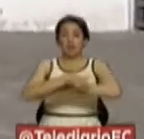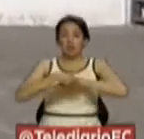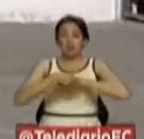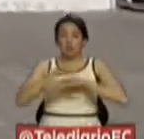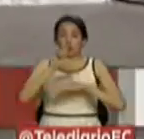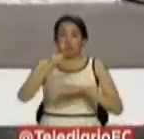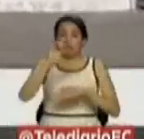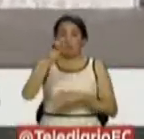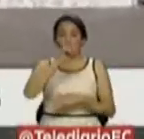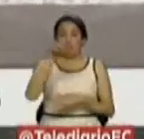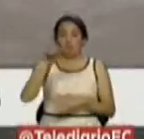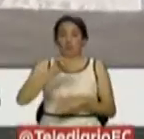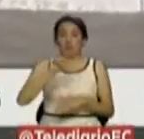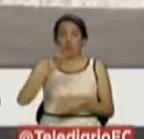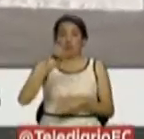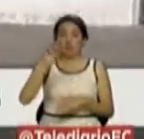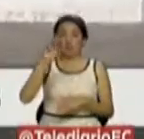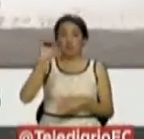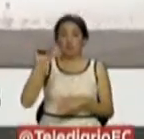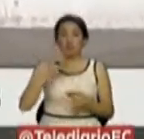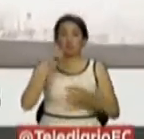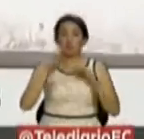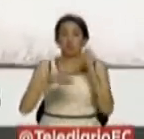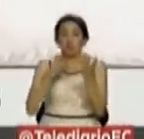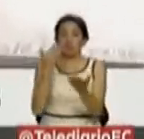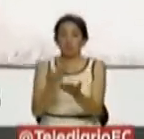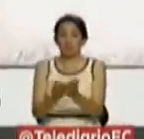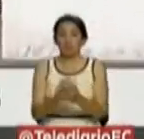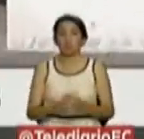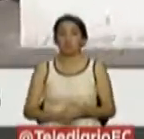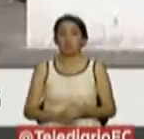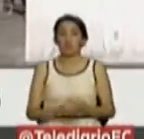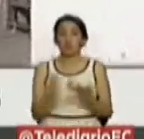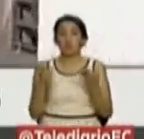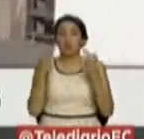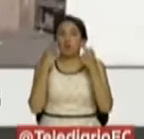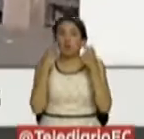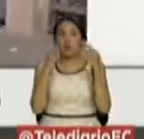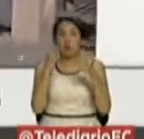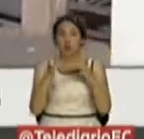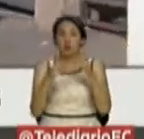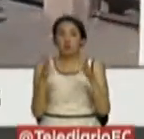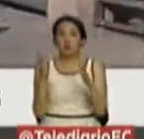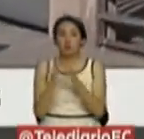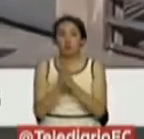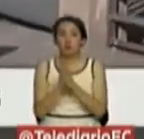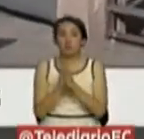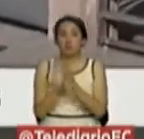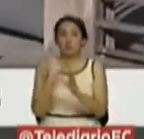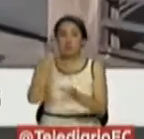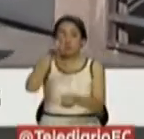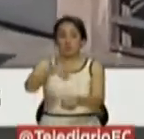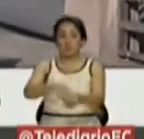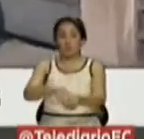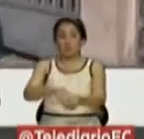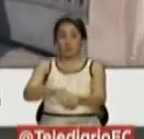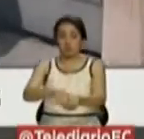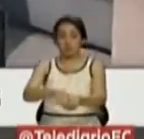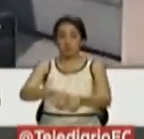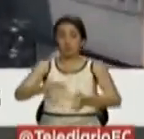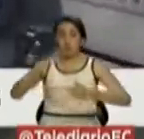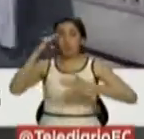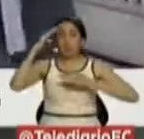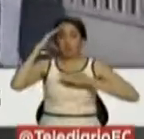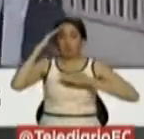puerta principal. Cuando los estudiantes comienzan a llegar, una de las medidas que van a observar es que siempre va a haber la presencia policial, no solo en la